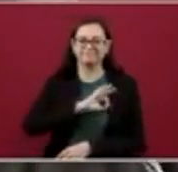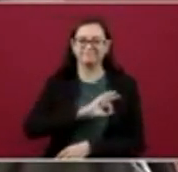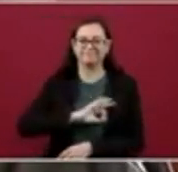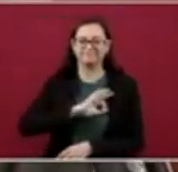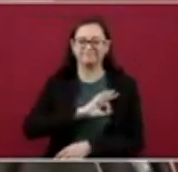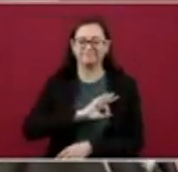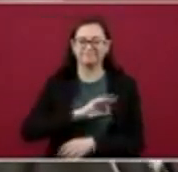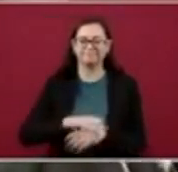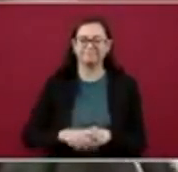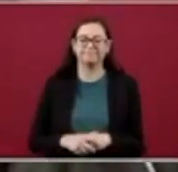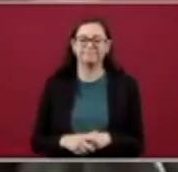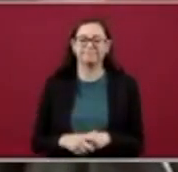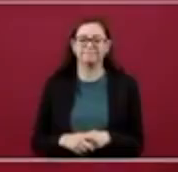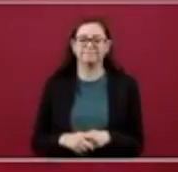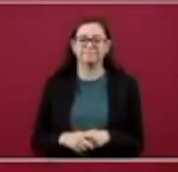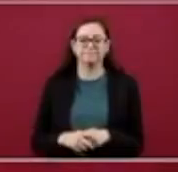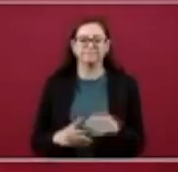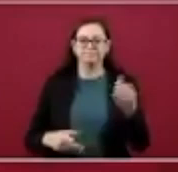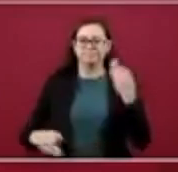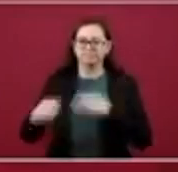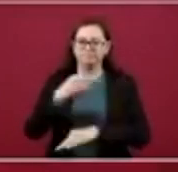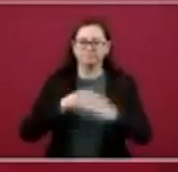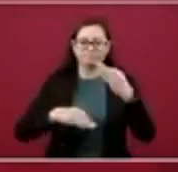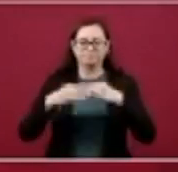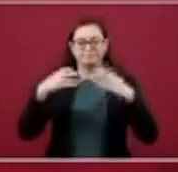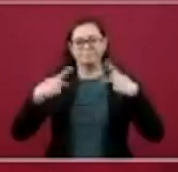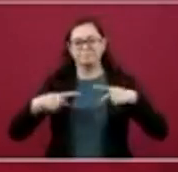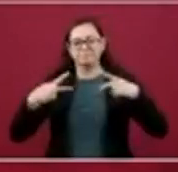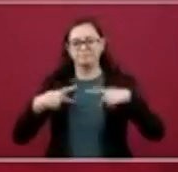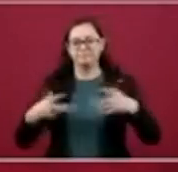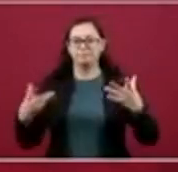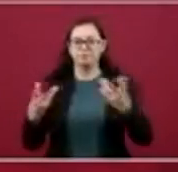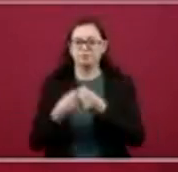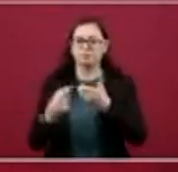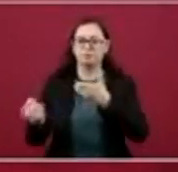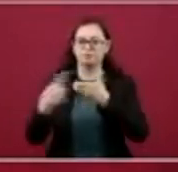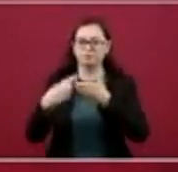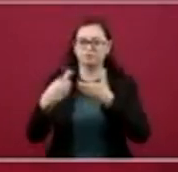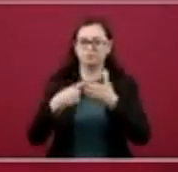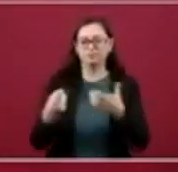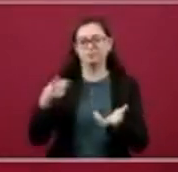a todos los que hicieron